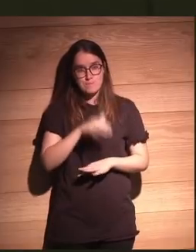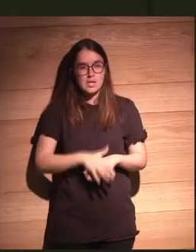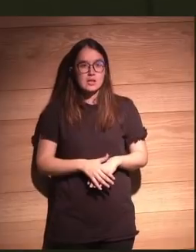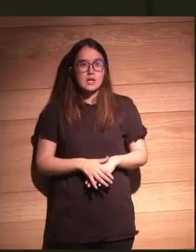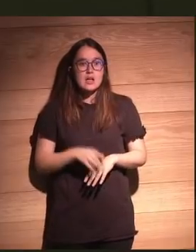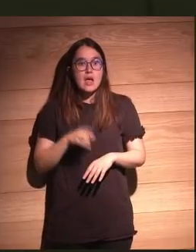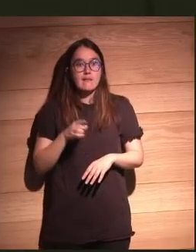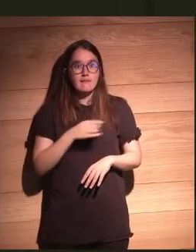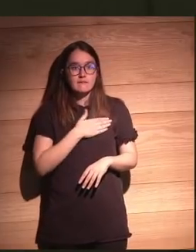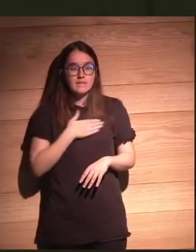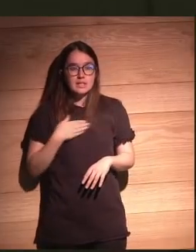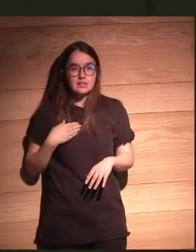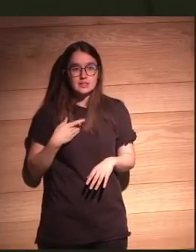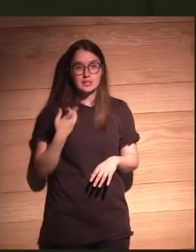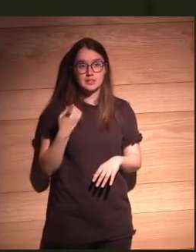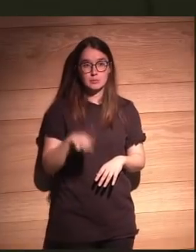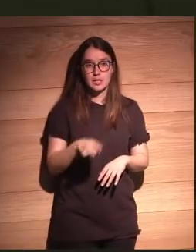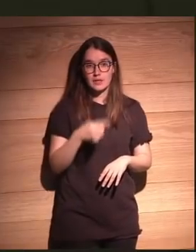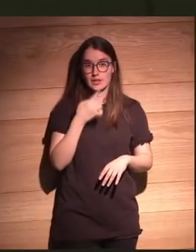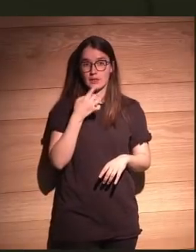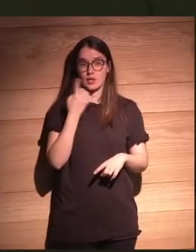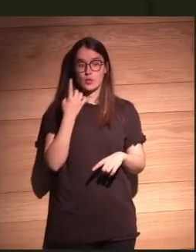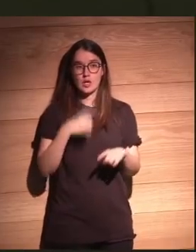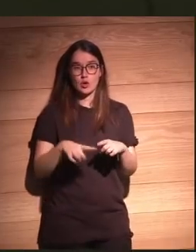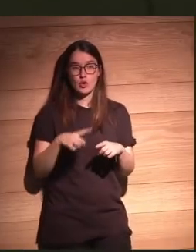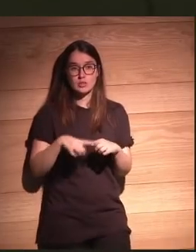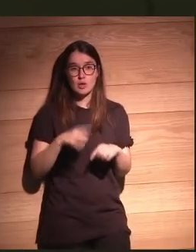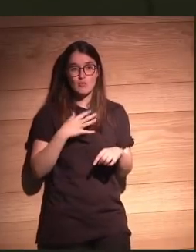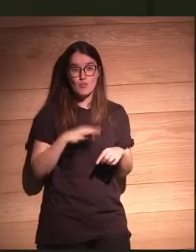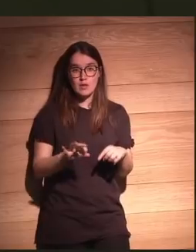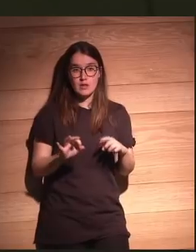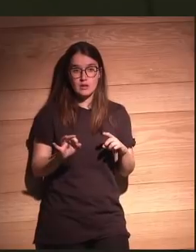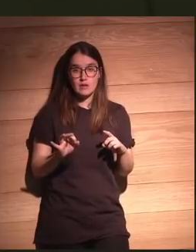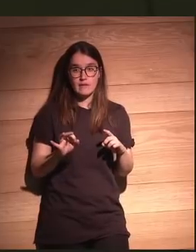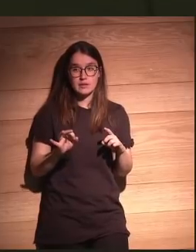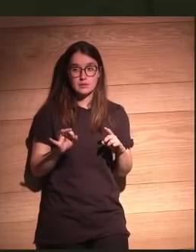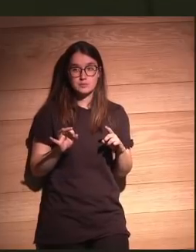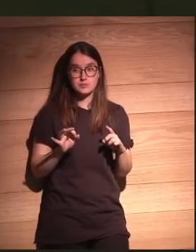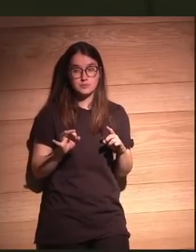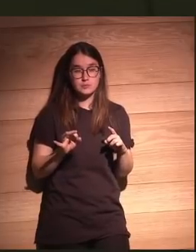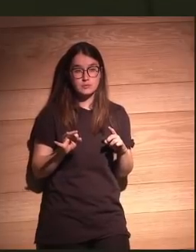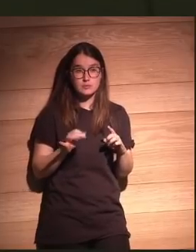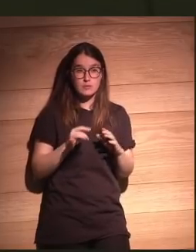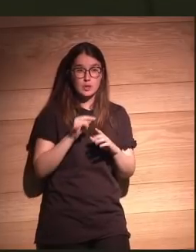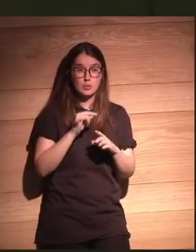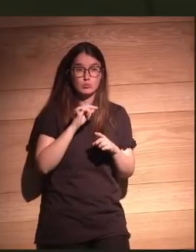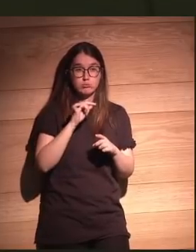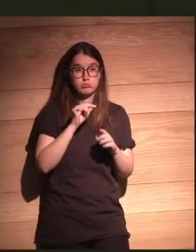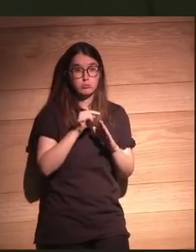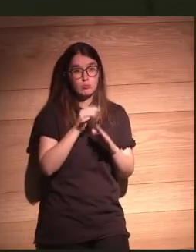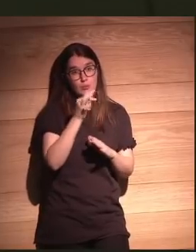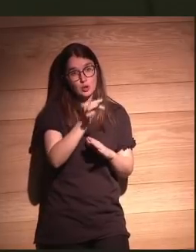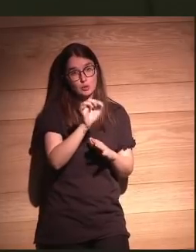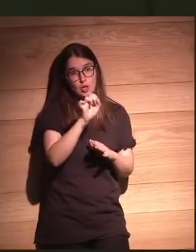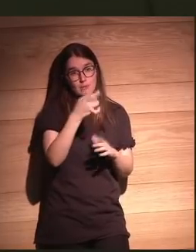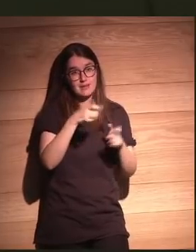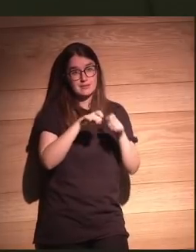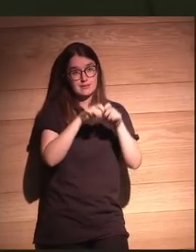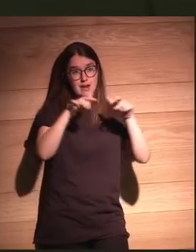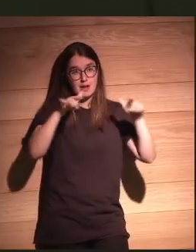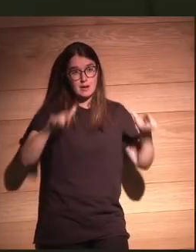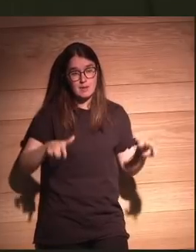Y ahí quería también decir una cosa, y es que probablemente entre los puntos más positivos de la